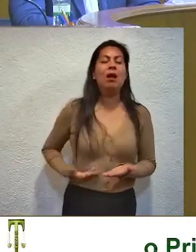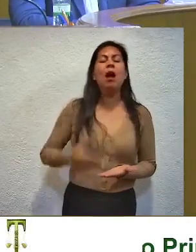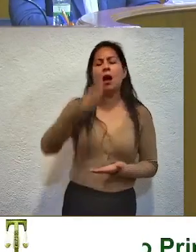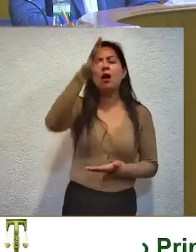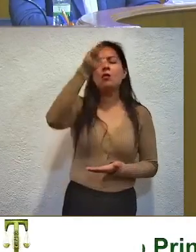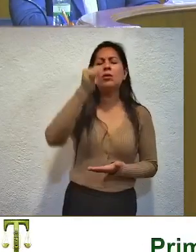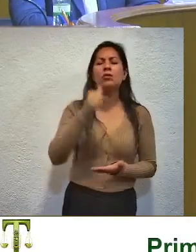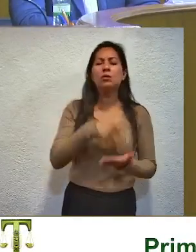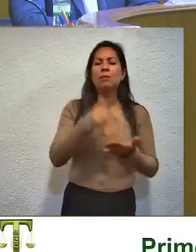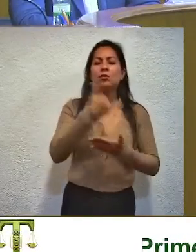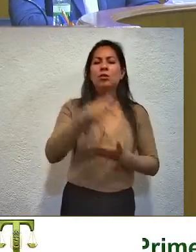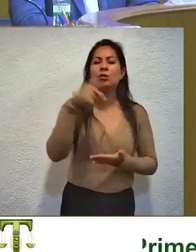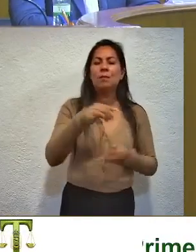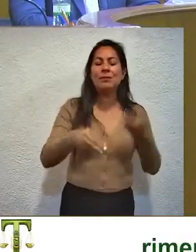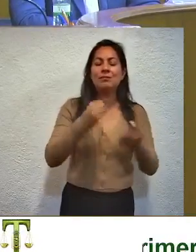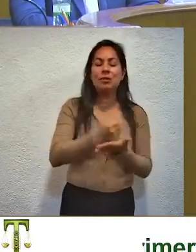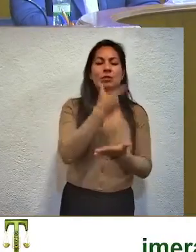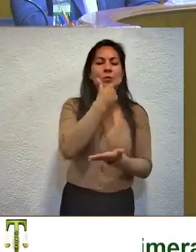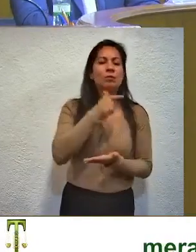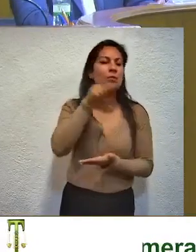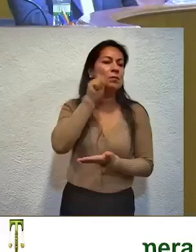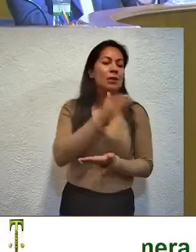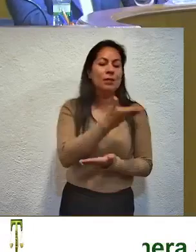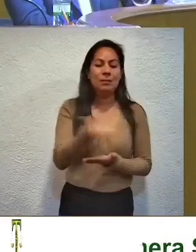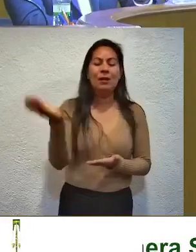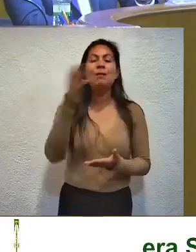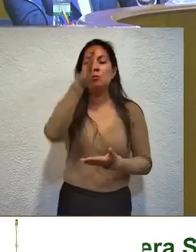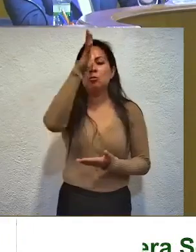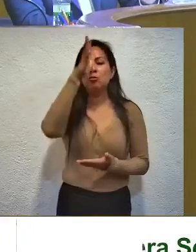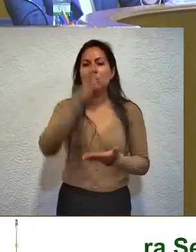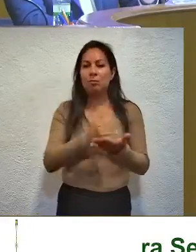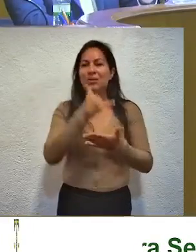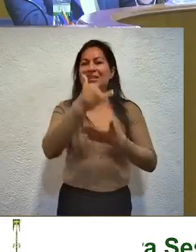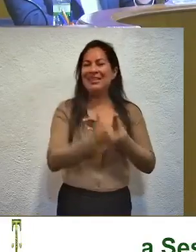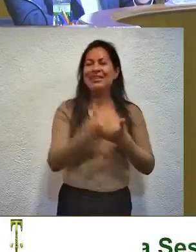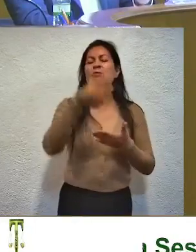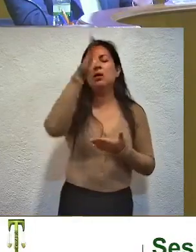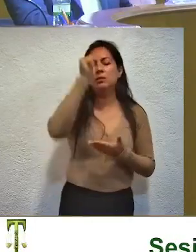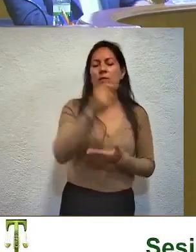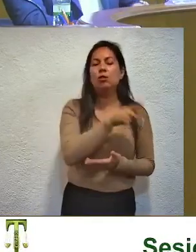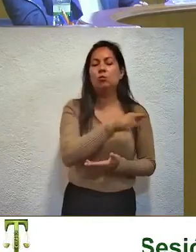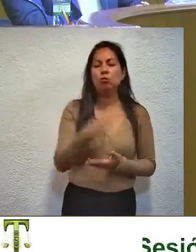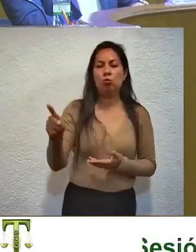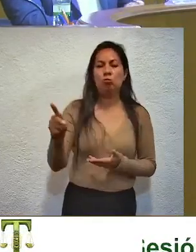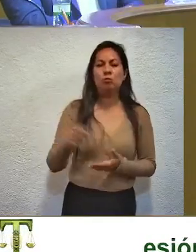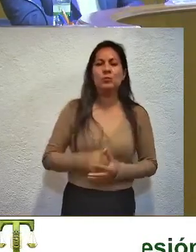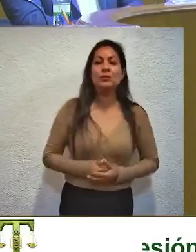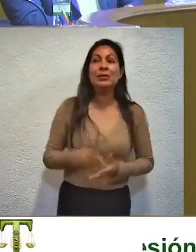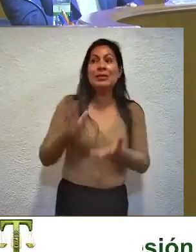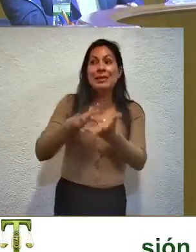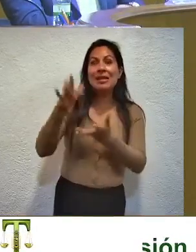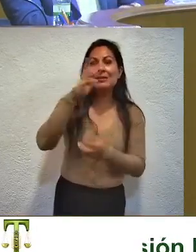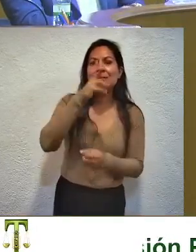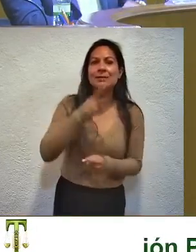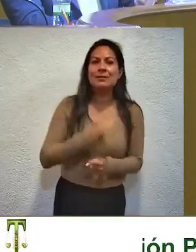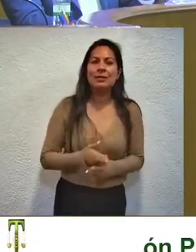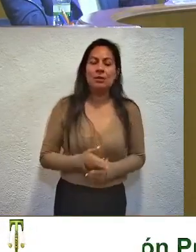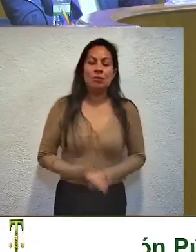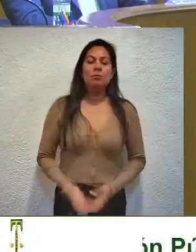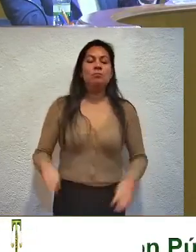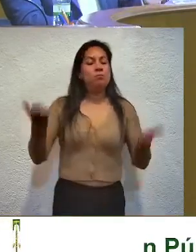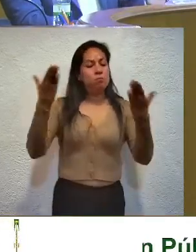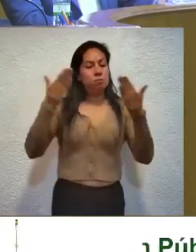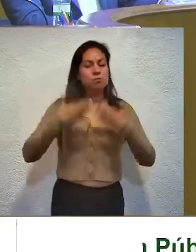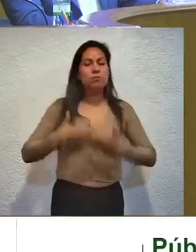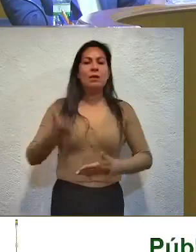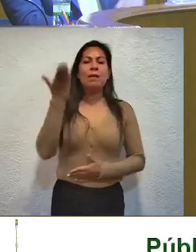proyecto. Magistrada Presidenta, magistrados, el proyecto de acuerdo plenario fue aprobado por unanimidad de votos. Gracias, secretario. En